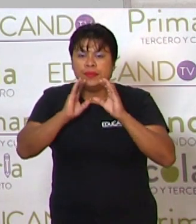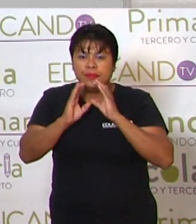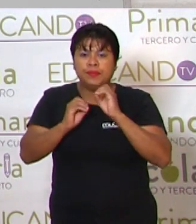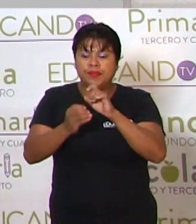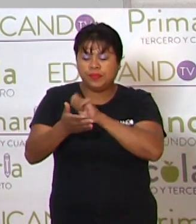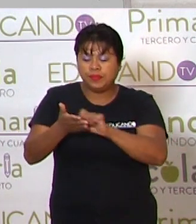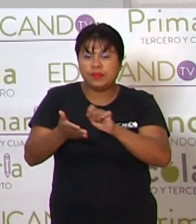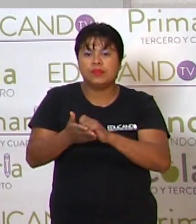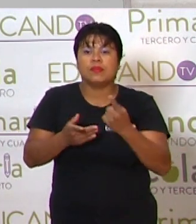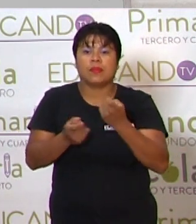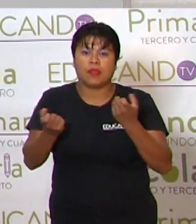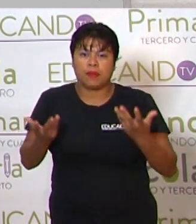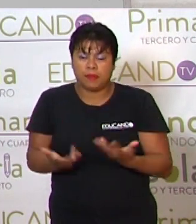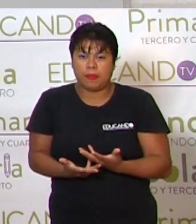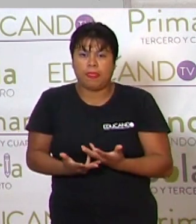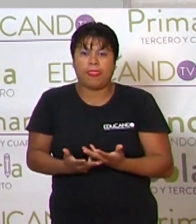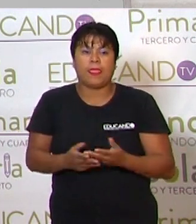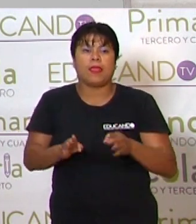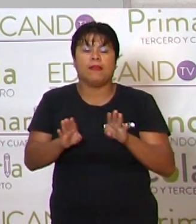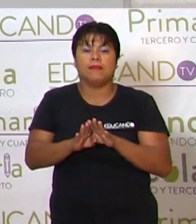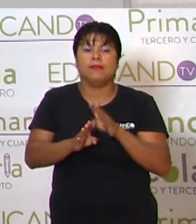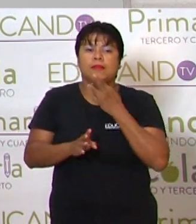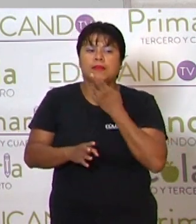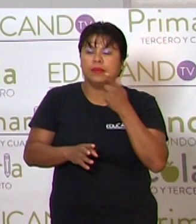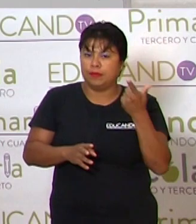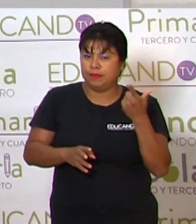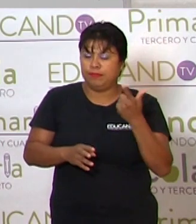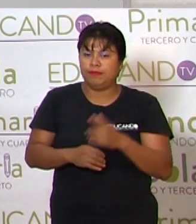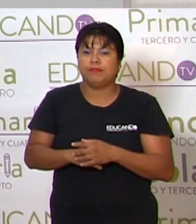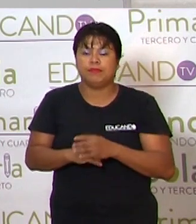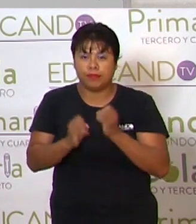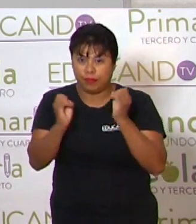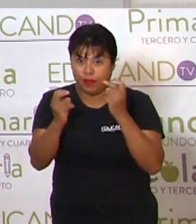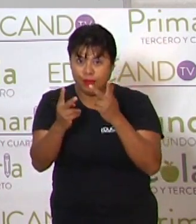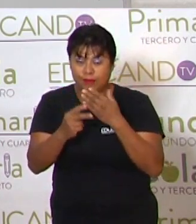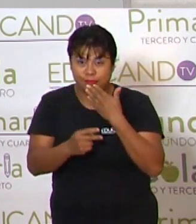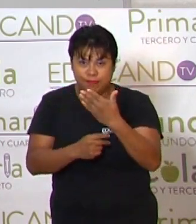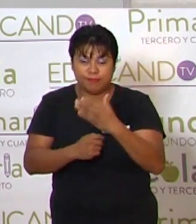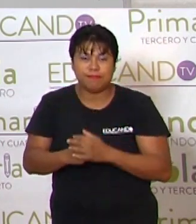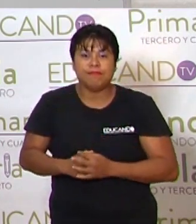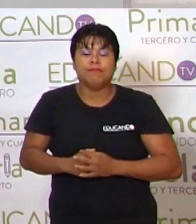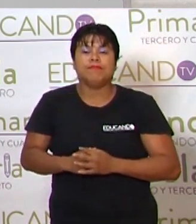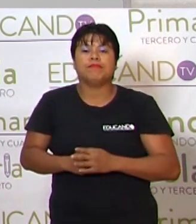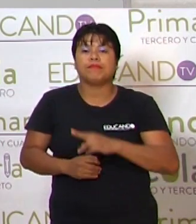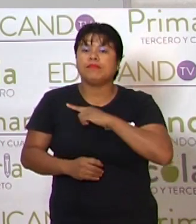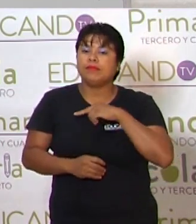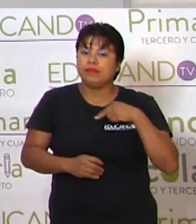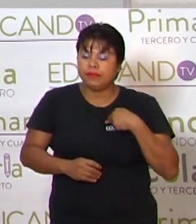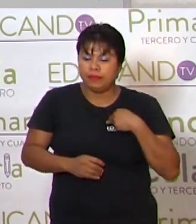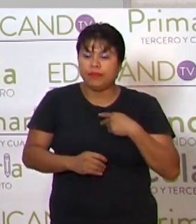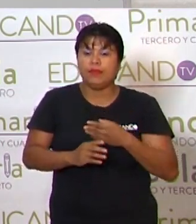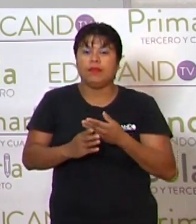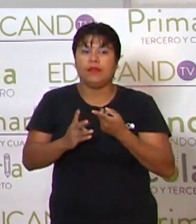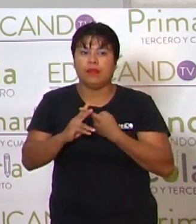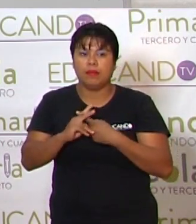comunicación o el escrito que estás realizando de una mejor forma, ¿correcto? Vamos a iniciar